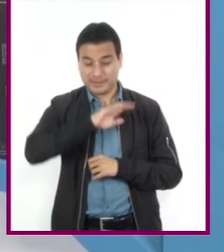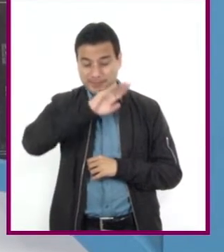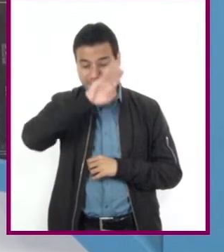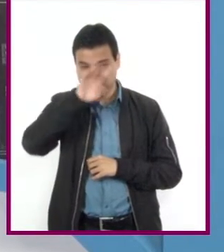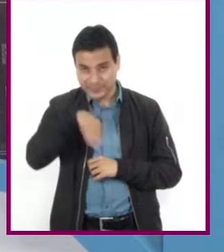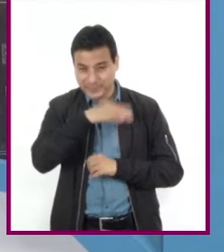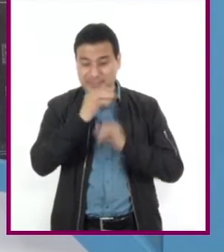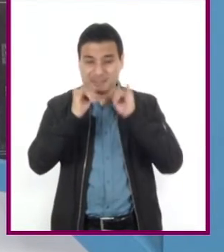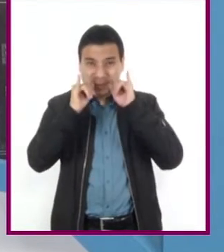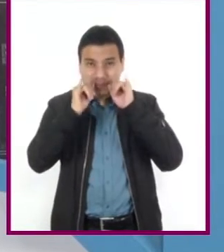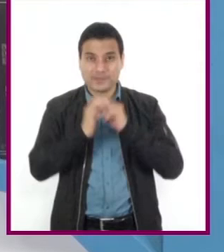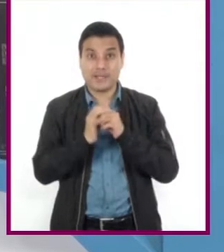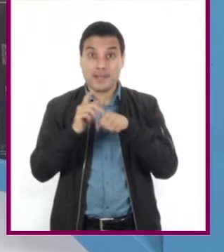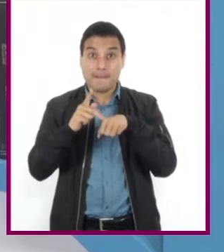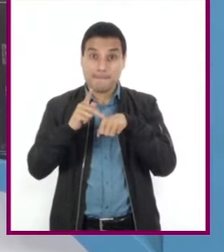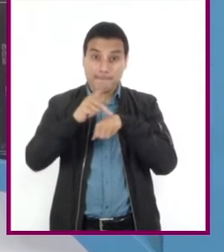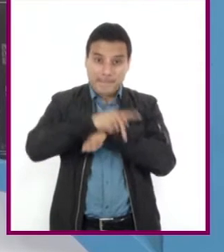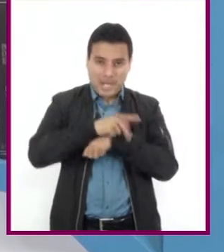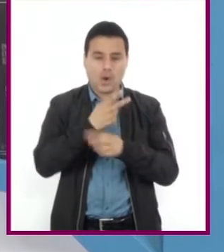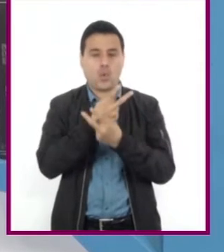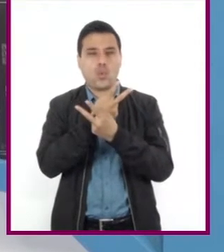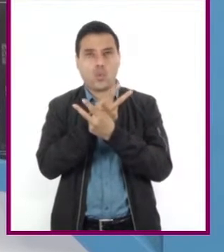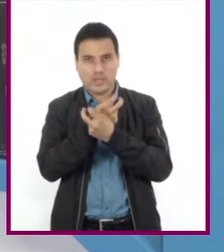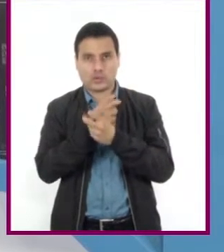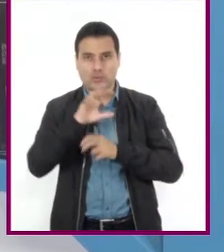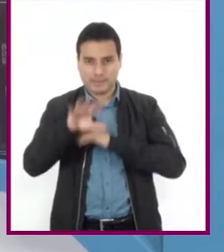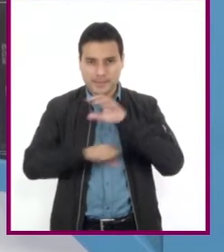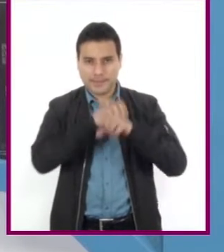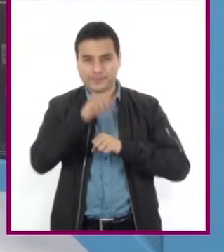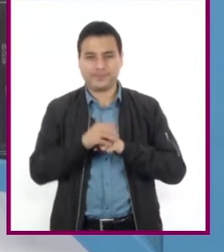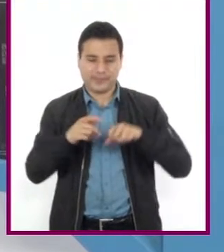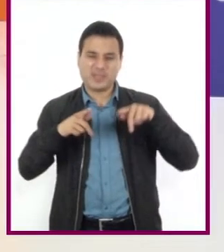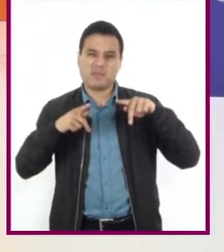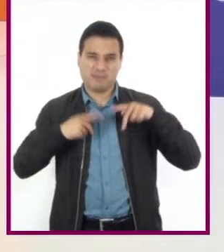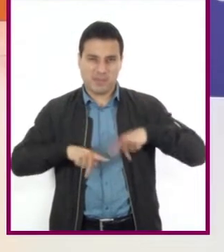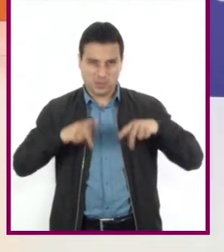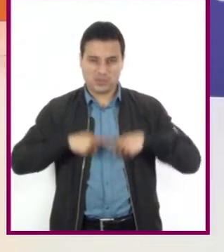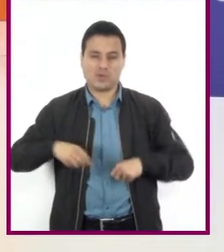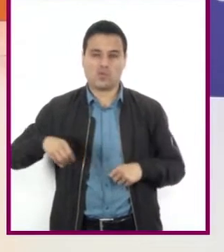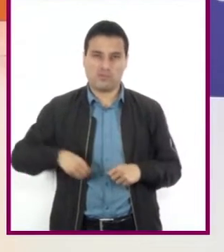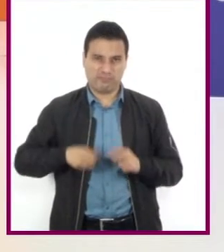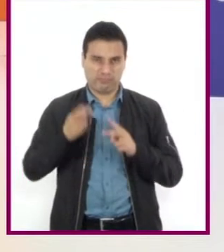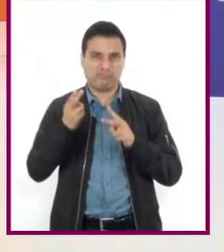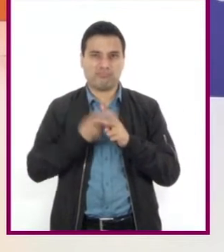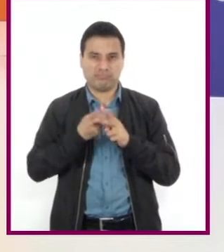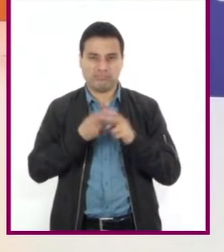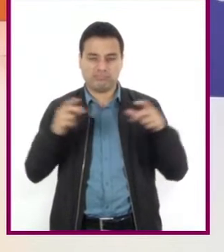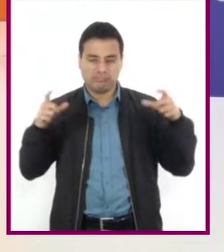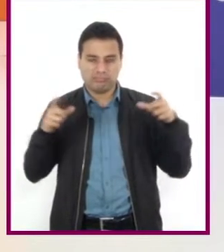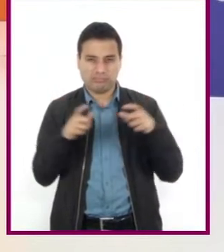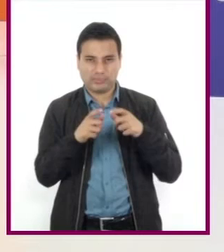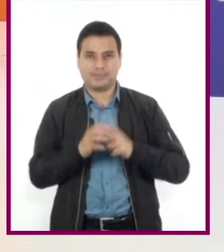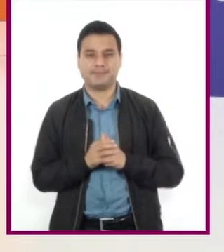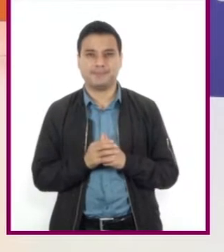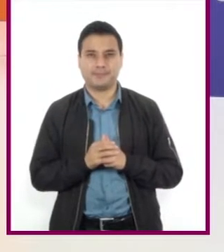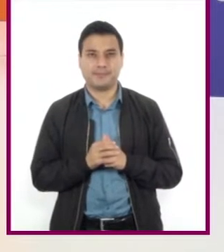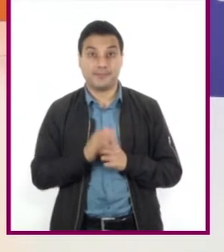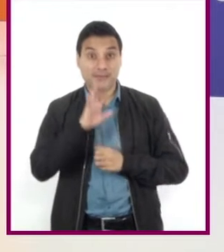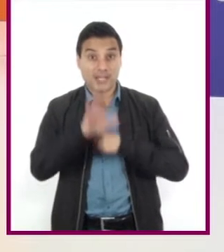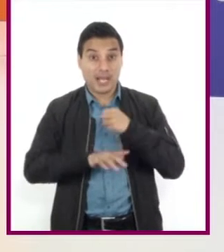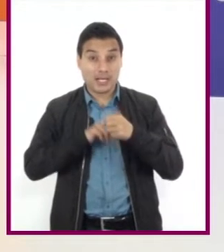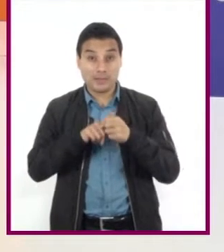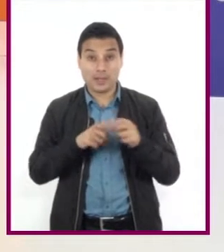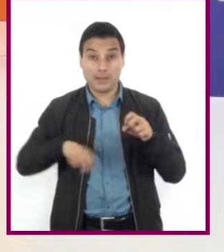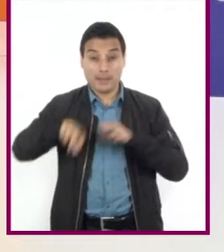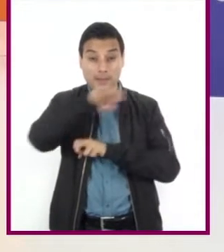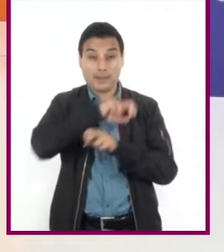los huesos, en cuya desaparición también contribuyeron los humanos. La extinción de la megafauna obligó a